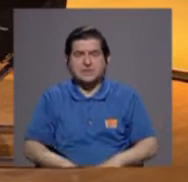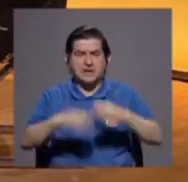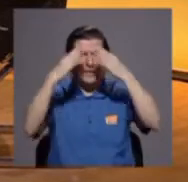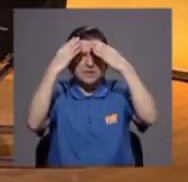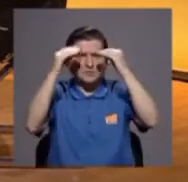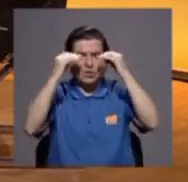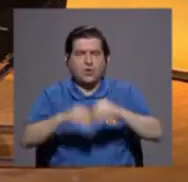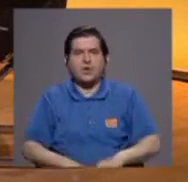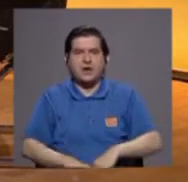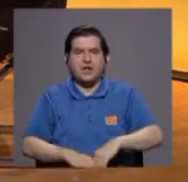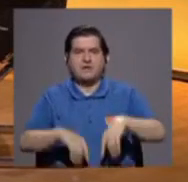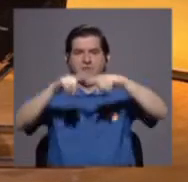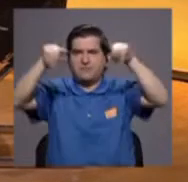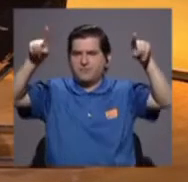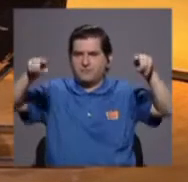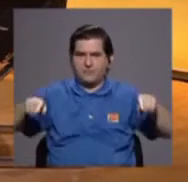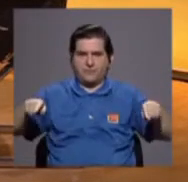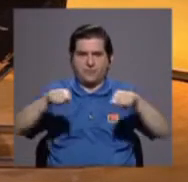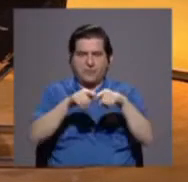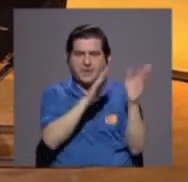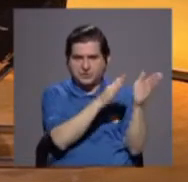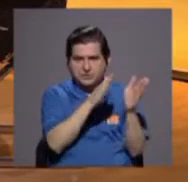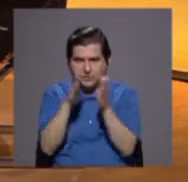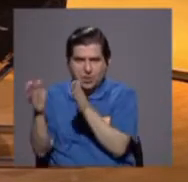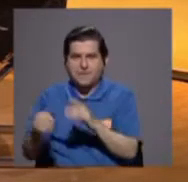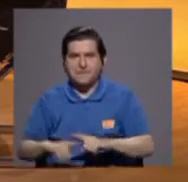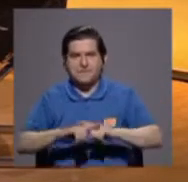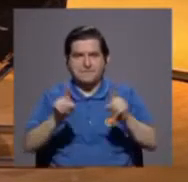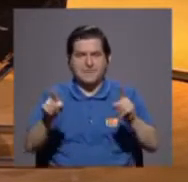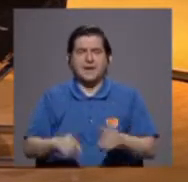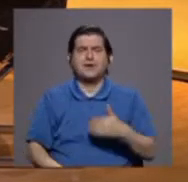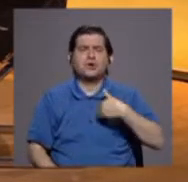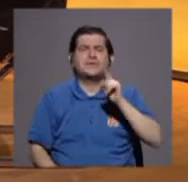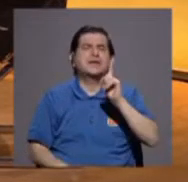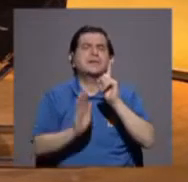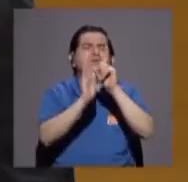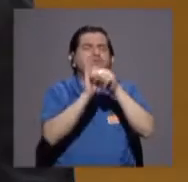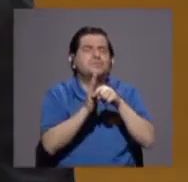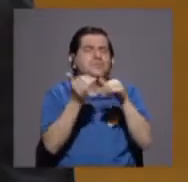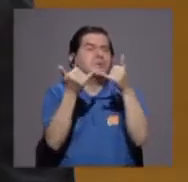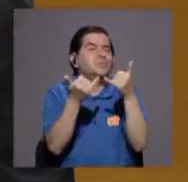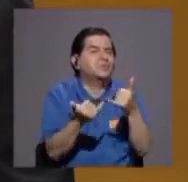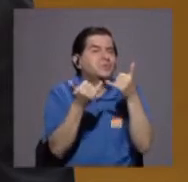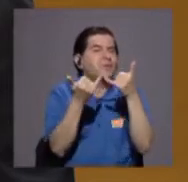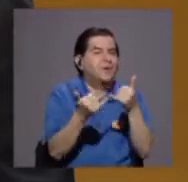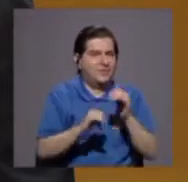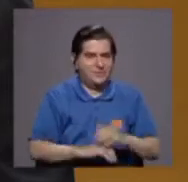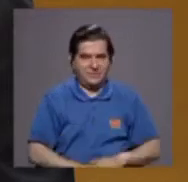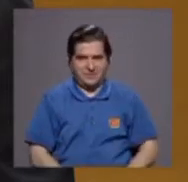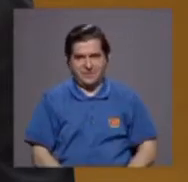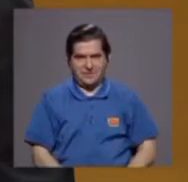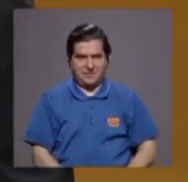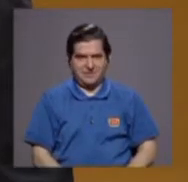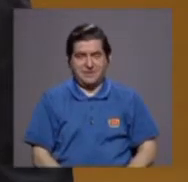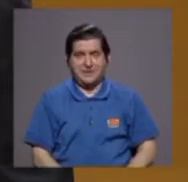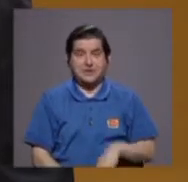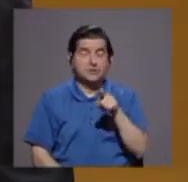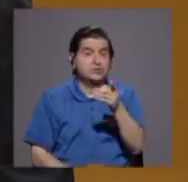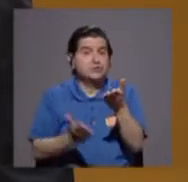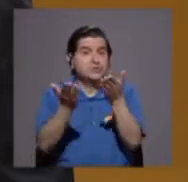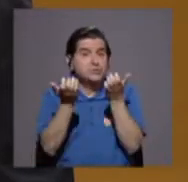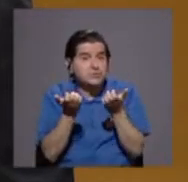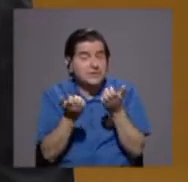información gráfica que he preparado, pero si Nos no queda me un minuto, equivoco, Rodrigo. sí. Si